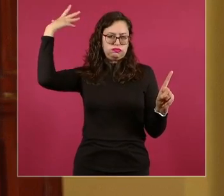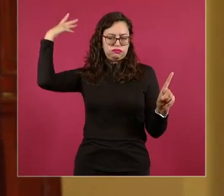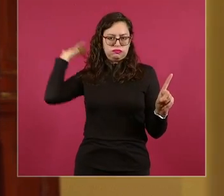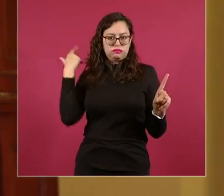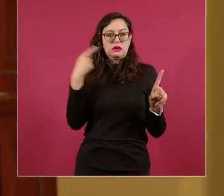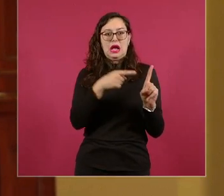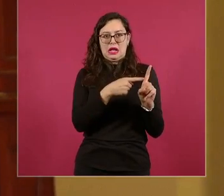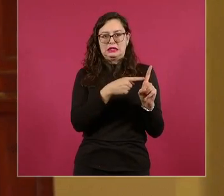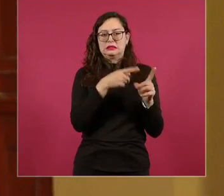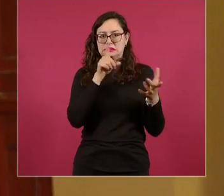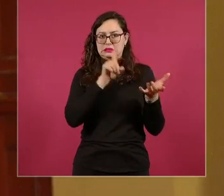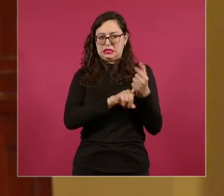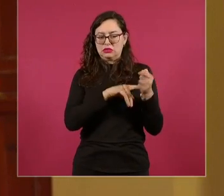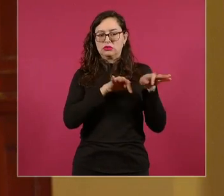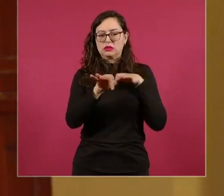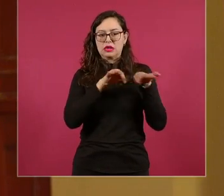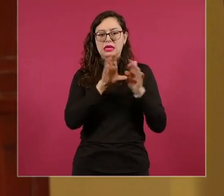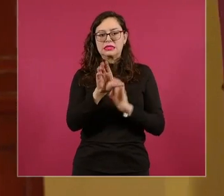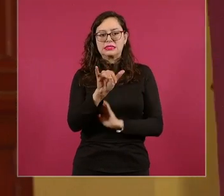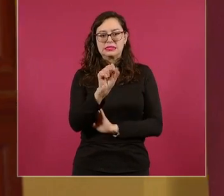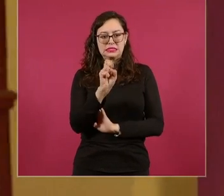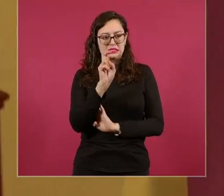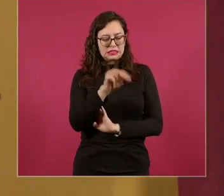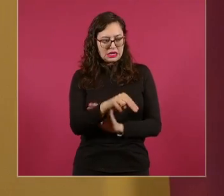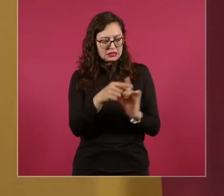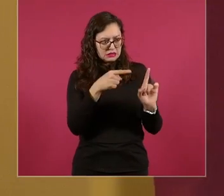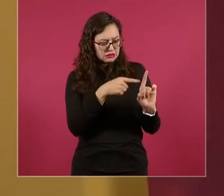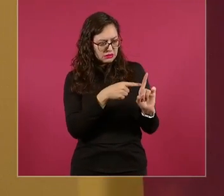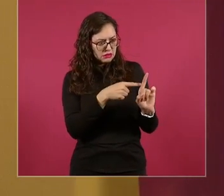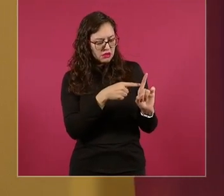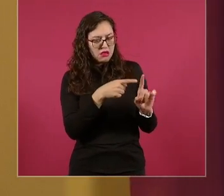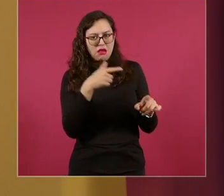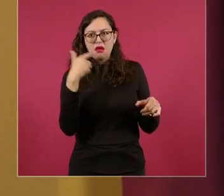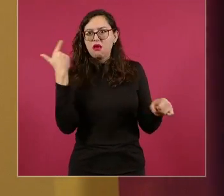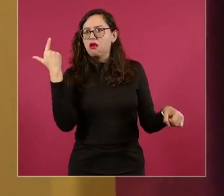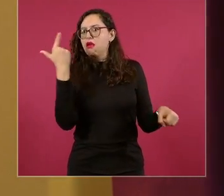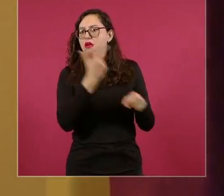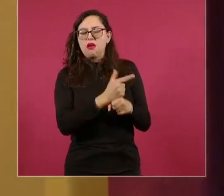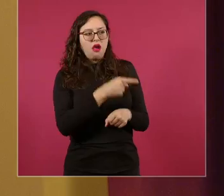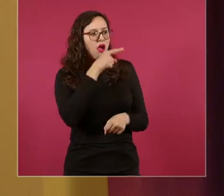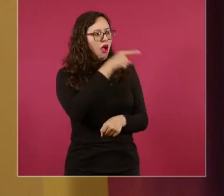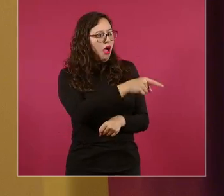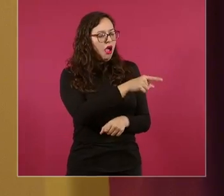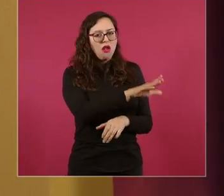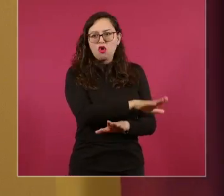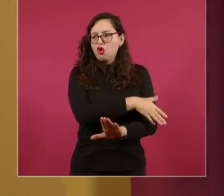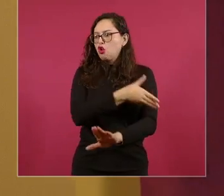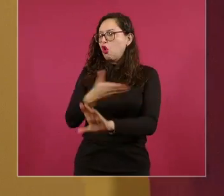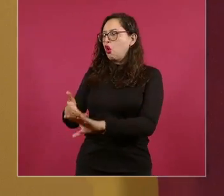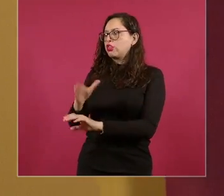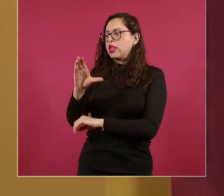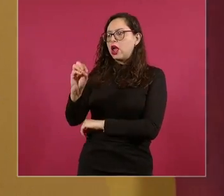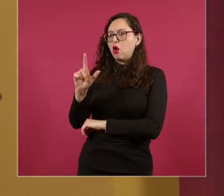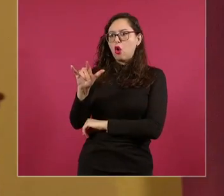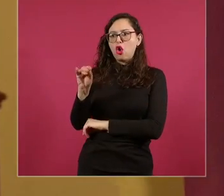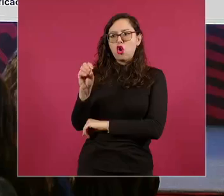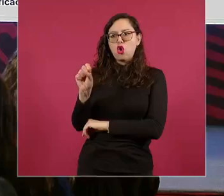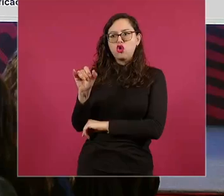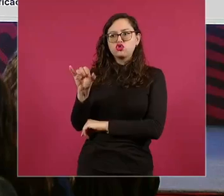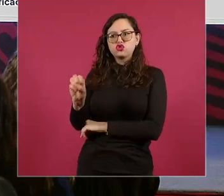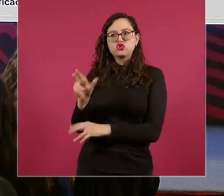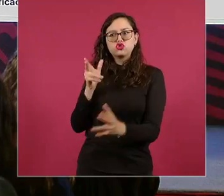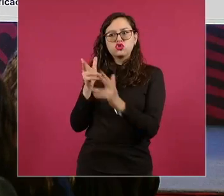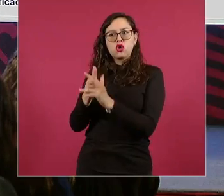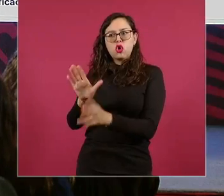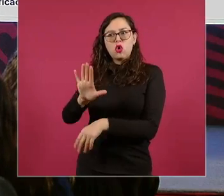CISEN. Bien, la acusación fue por su probable participación en el homicidio de